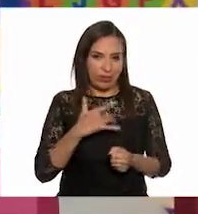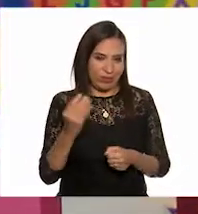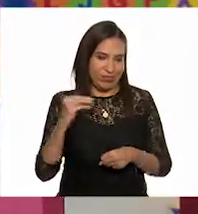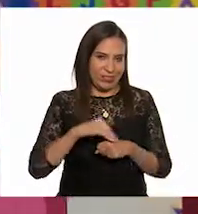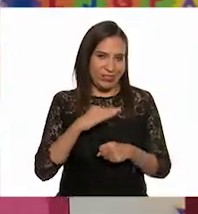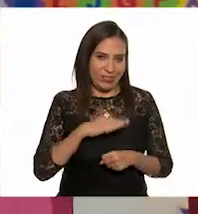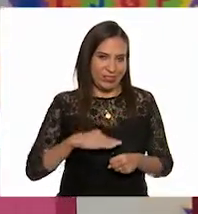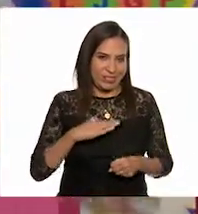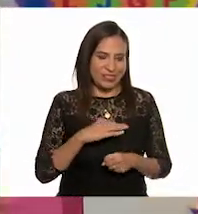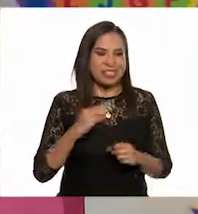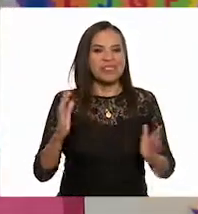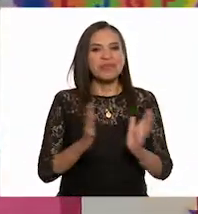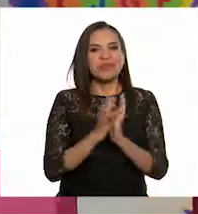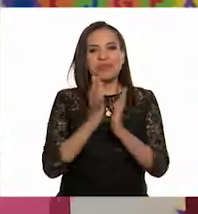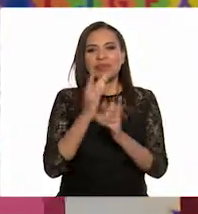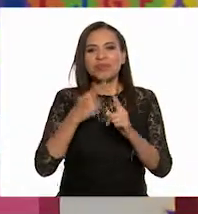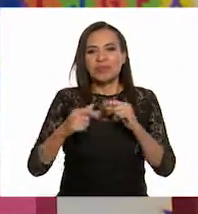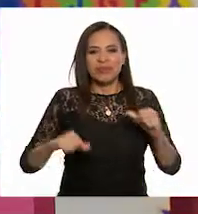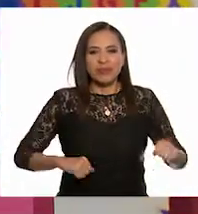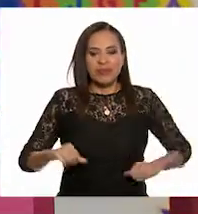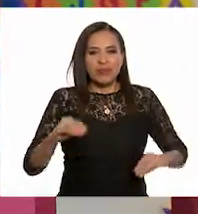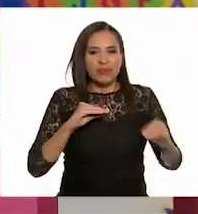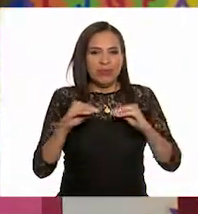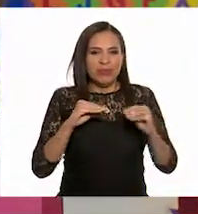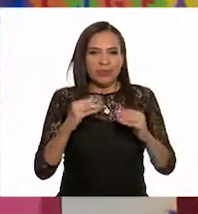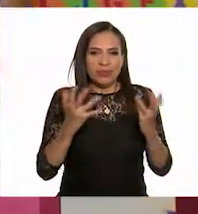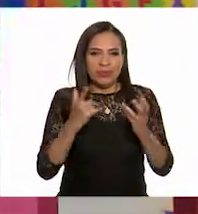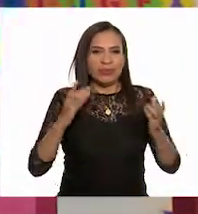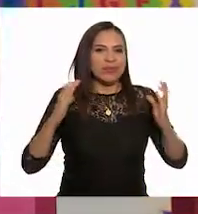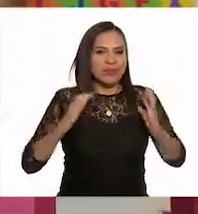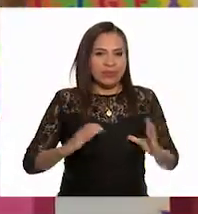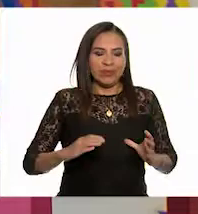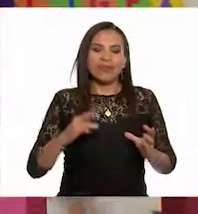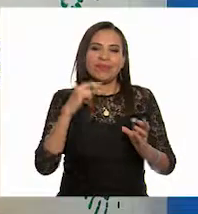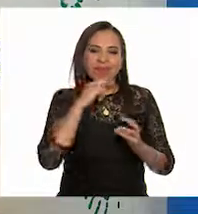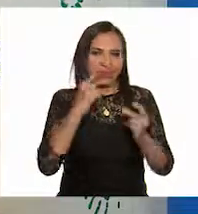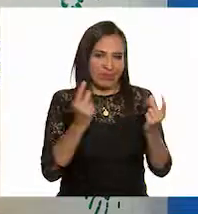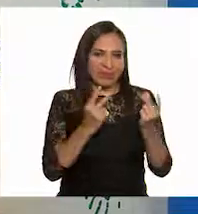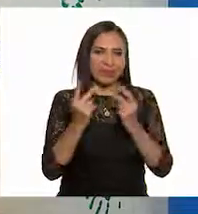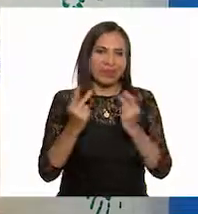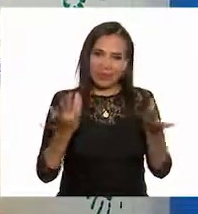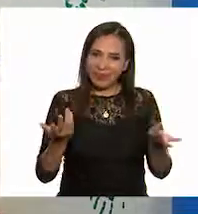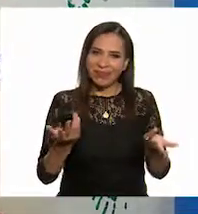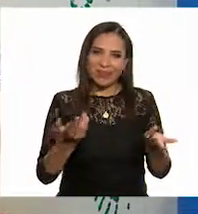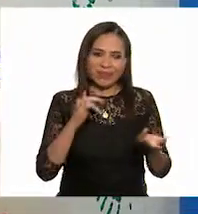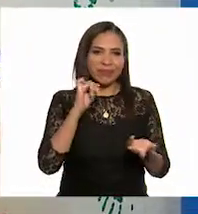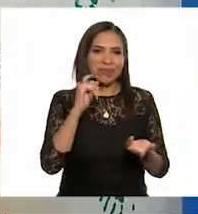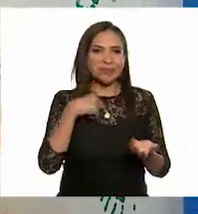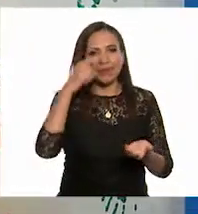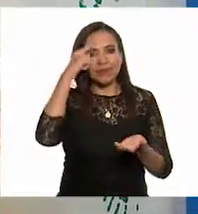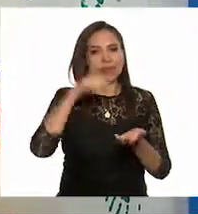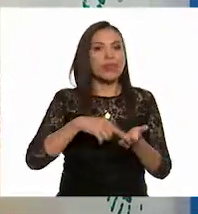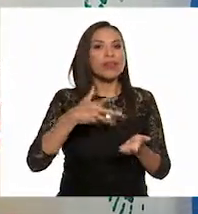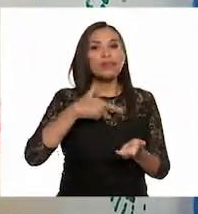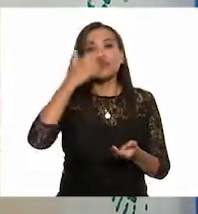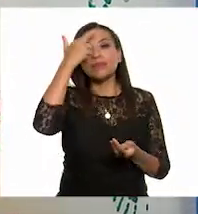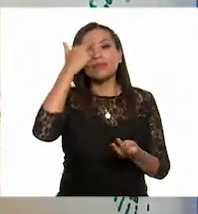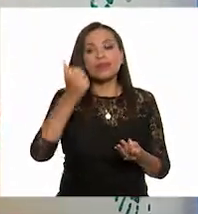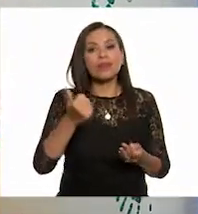feliz. Participar en actividades de movimiento hace que tu cuerpo se acelere. ¡Sí! Creo que tienes